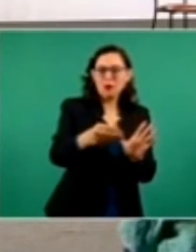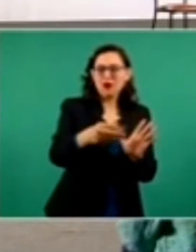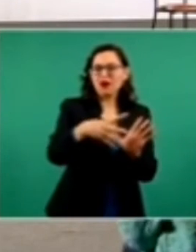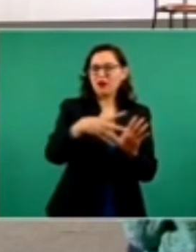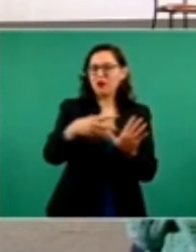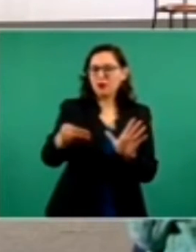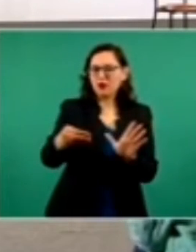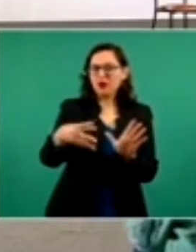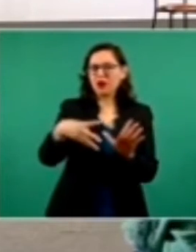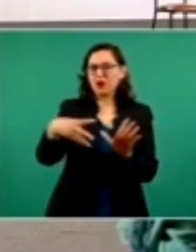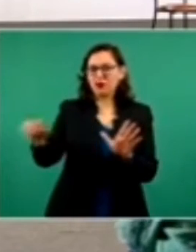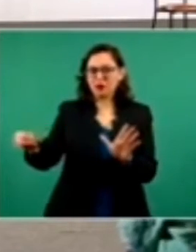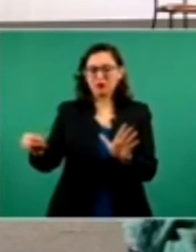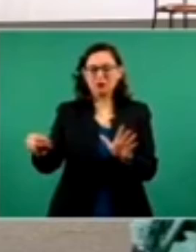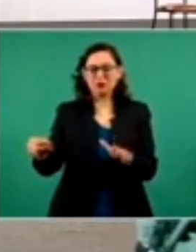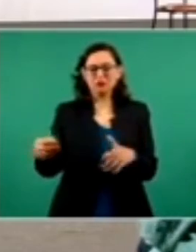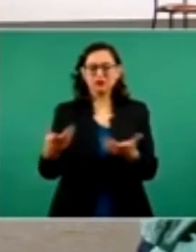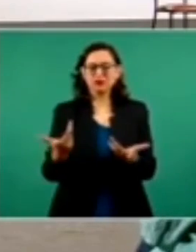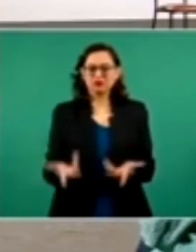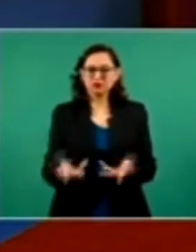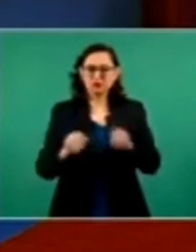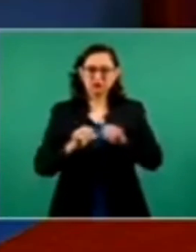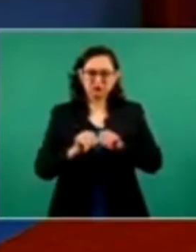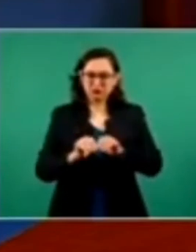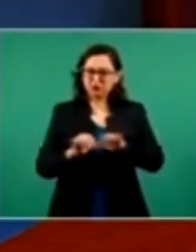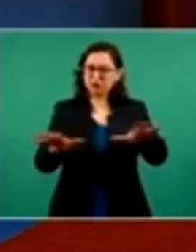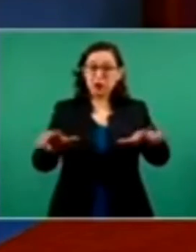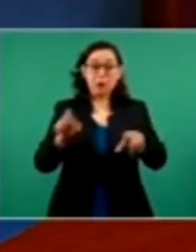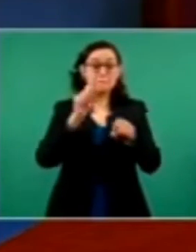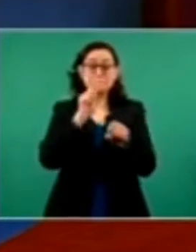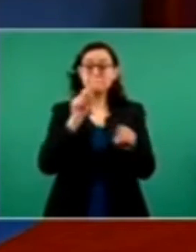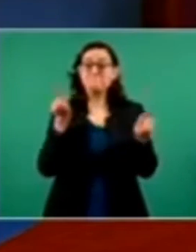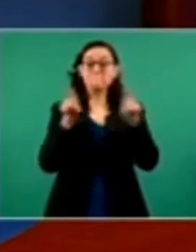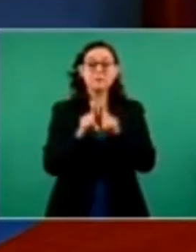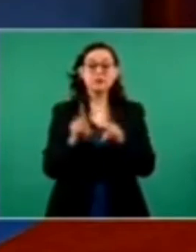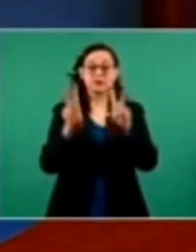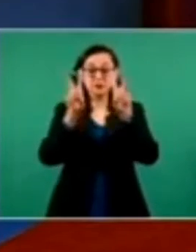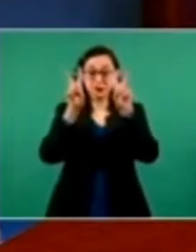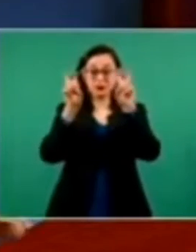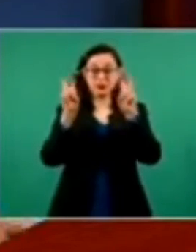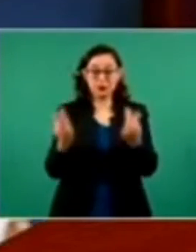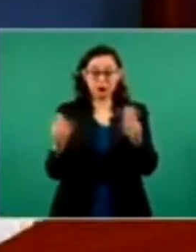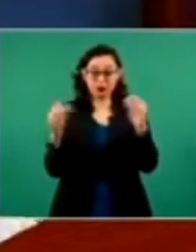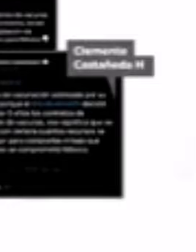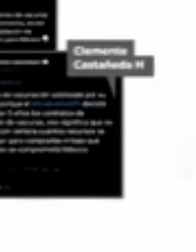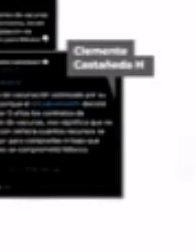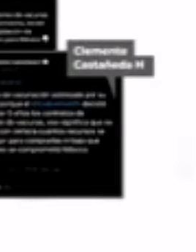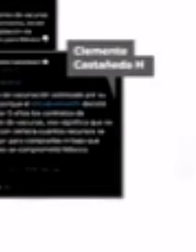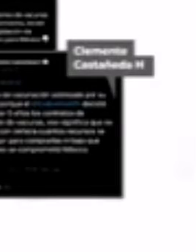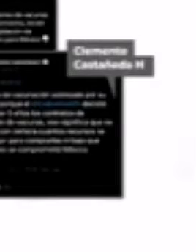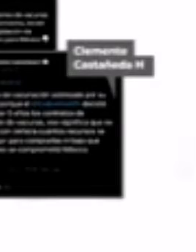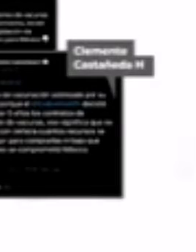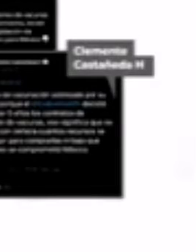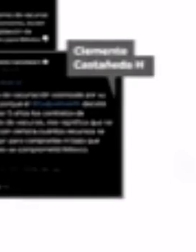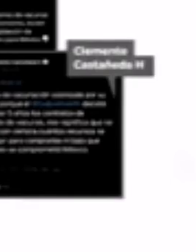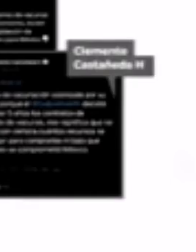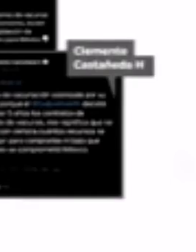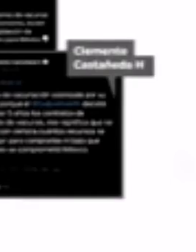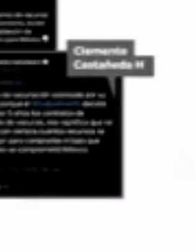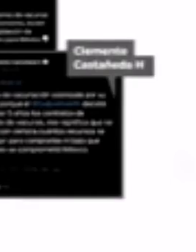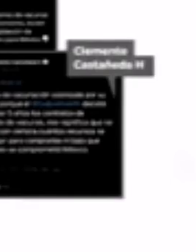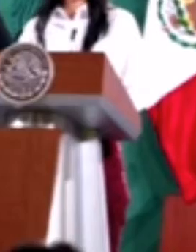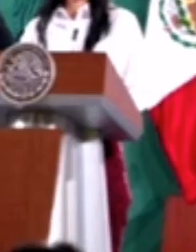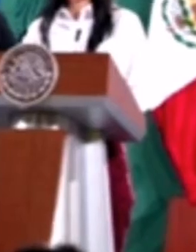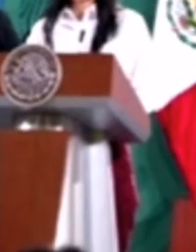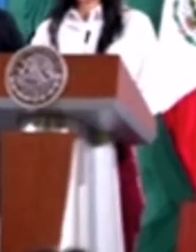condenatoria solo que aquí estará dirigida a los medios de comunicación y los periodistas por eso se